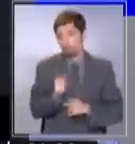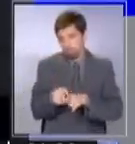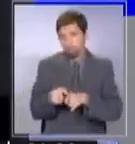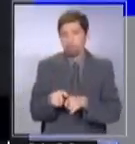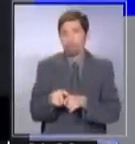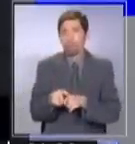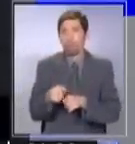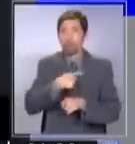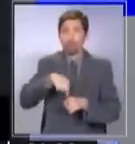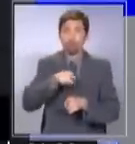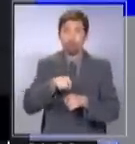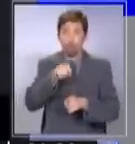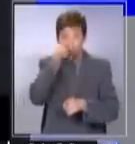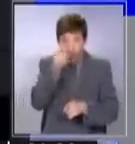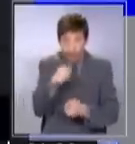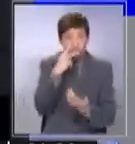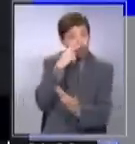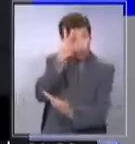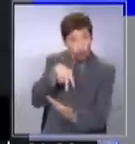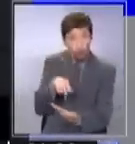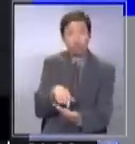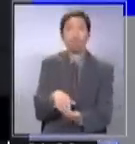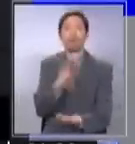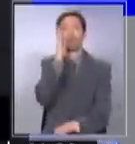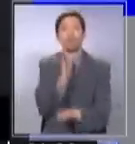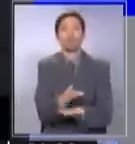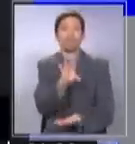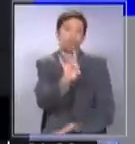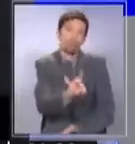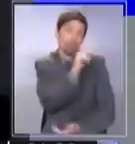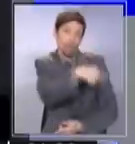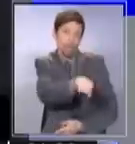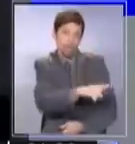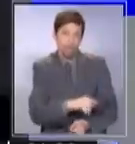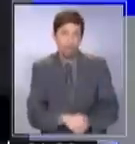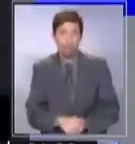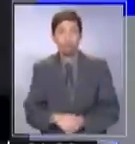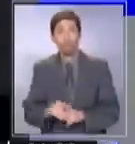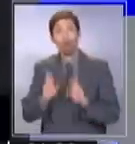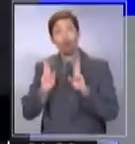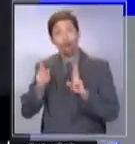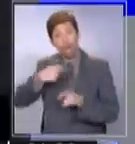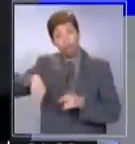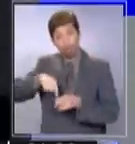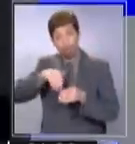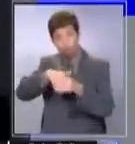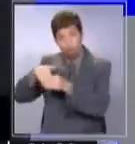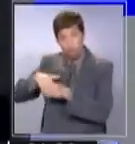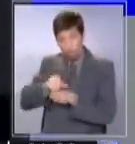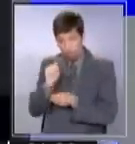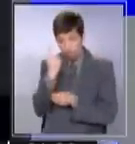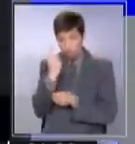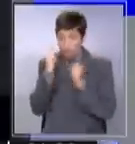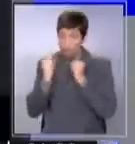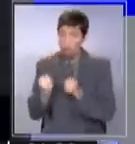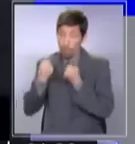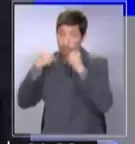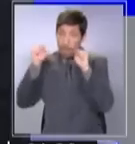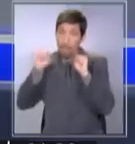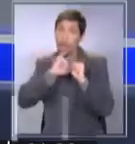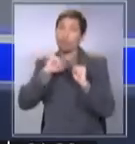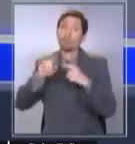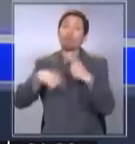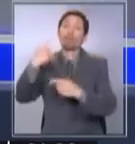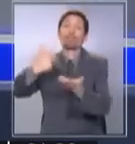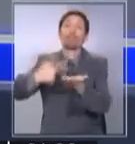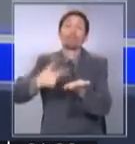a ir hasta el último día de la elección y esperamos poder ganar la elección Primaria para estar en la papeleta de noviembre del 2017 Jorge senón